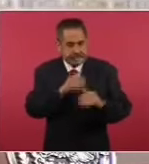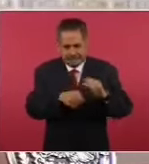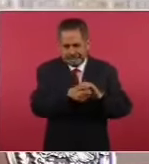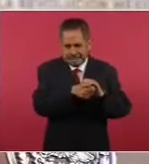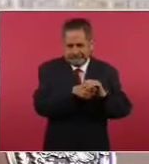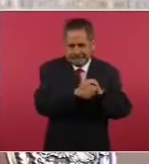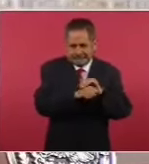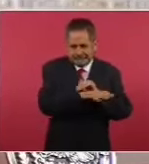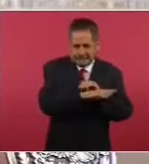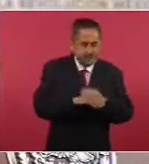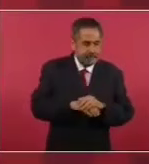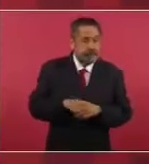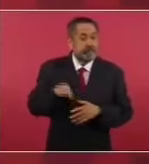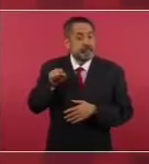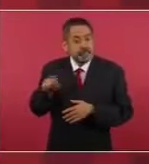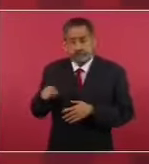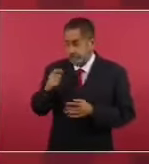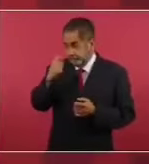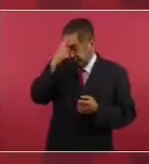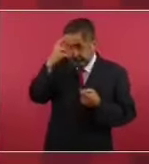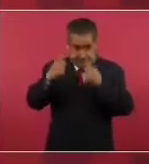él inventa